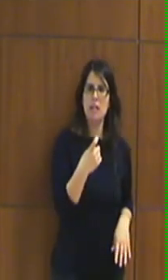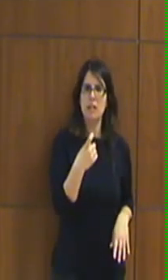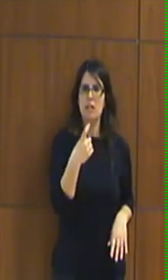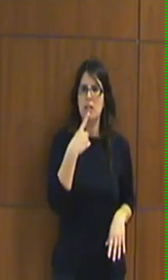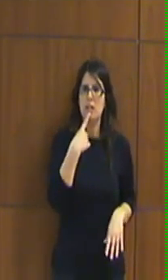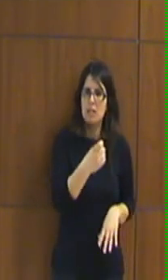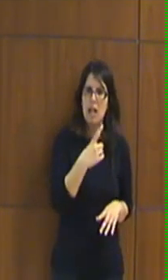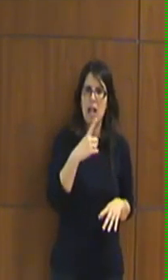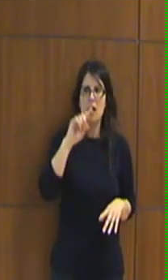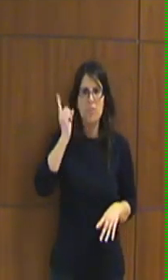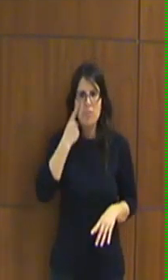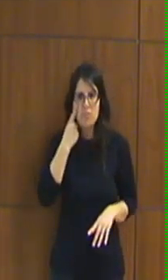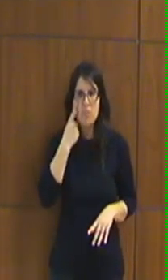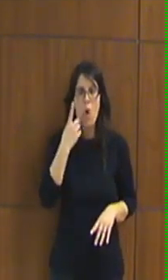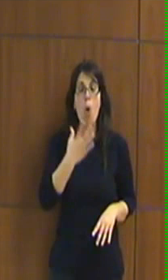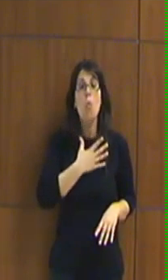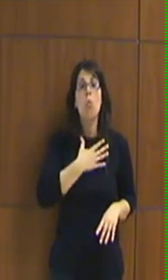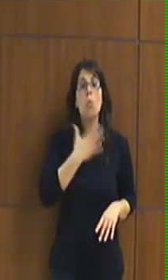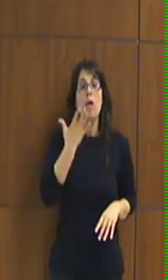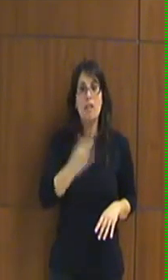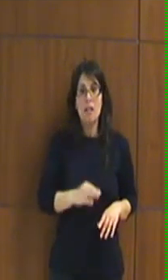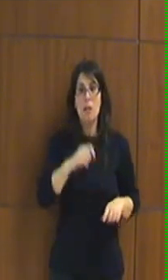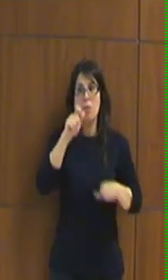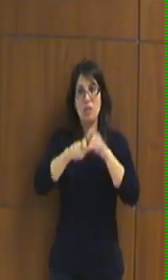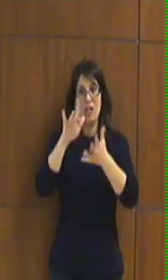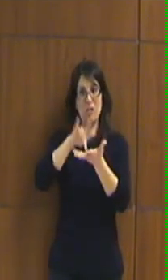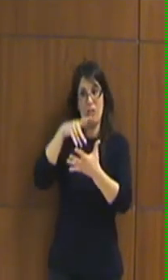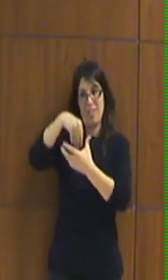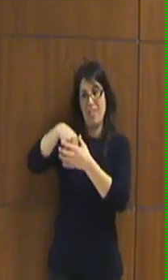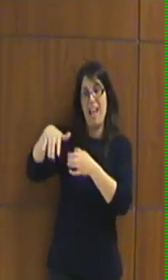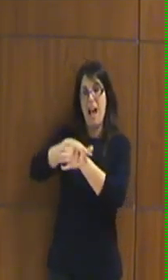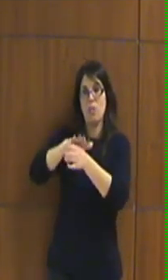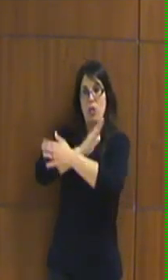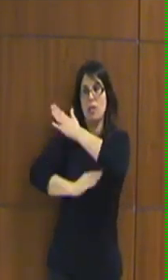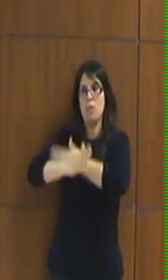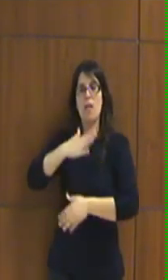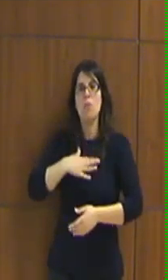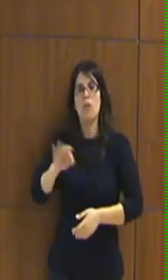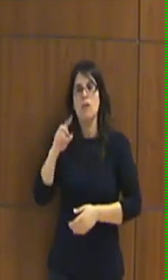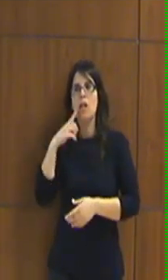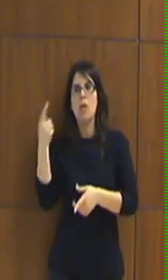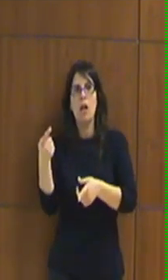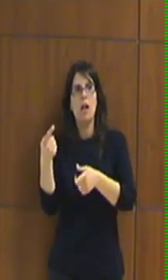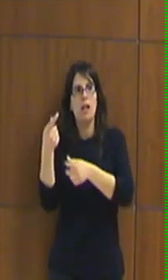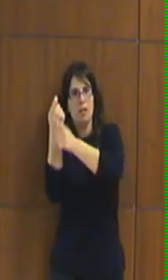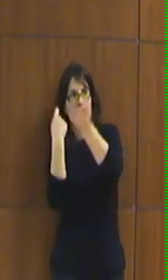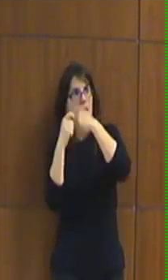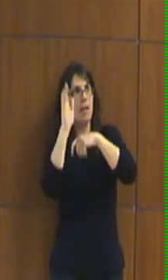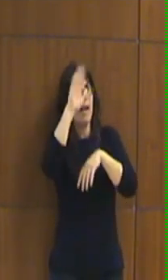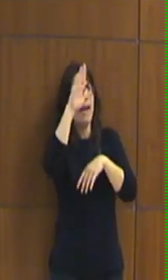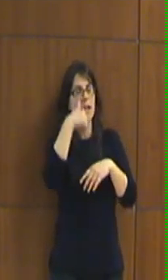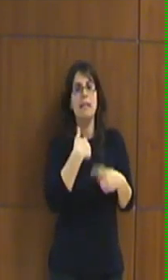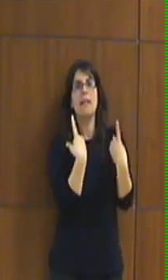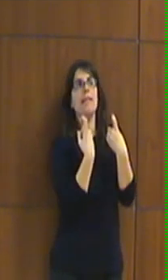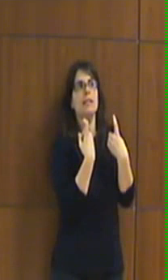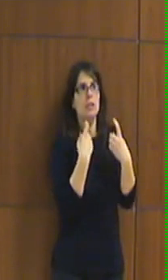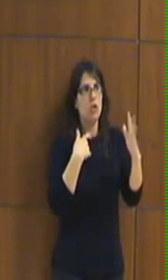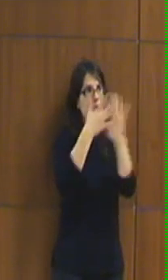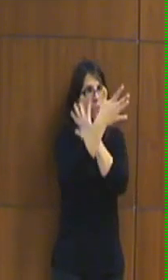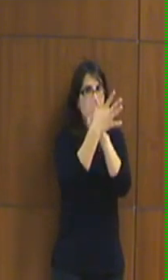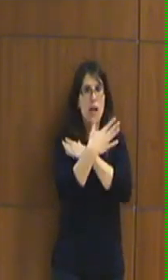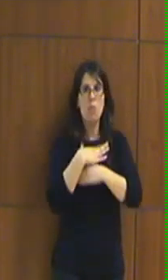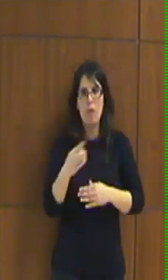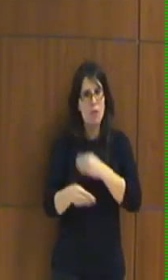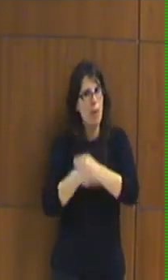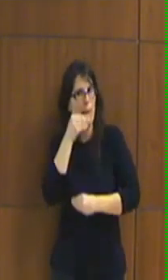encontrar ese escenario. No lo vendemos bien los que tenemos esas necesidades de oye, que yo necesito esto y explicarlo y demás. O sea,